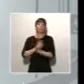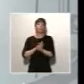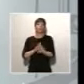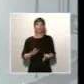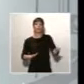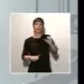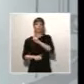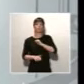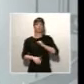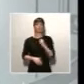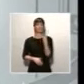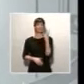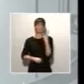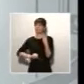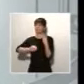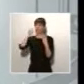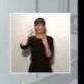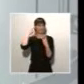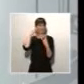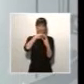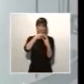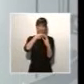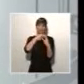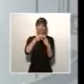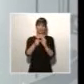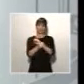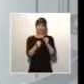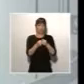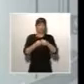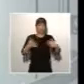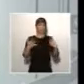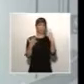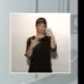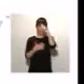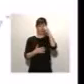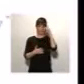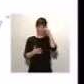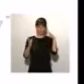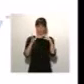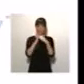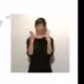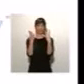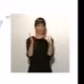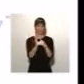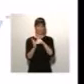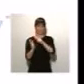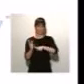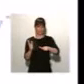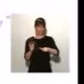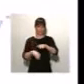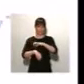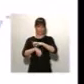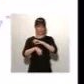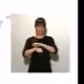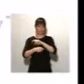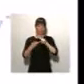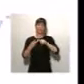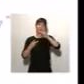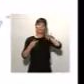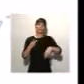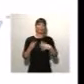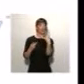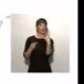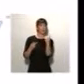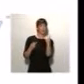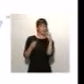número de casos. Madrid, que tiene casi 9.000 casos confirmados por laboratorio. Cataluña, algo más de 4.000 y País